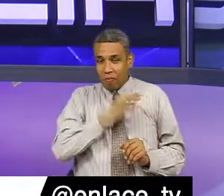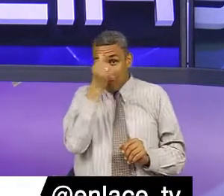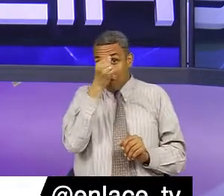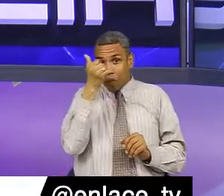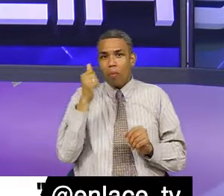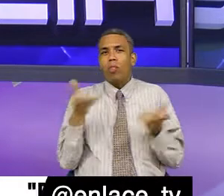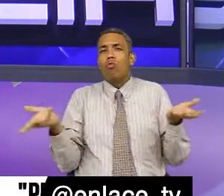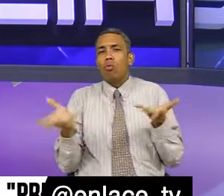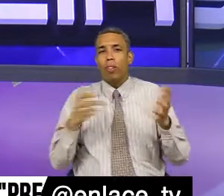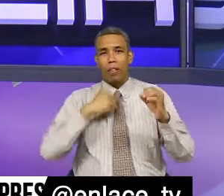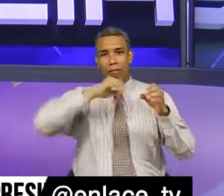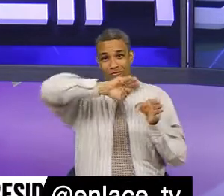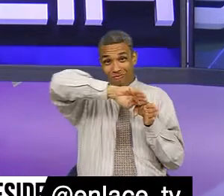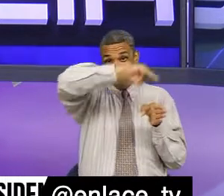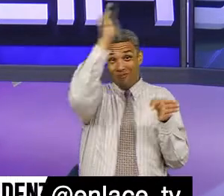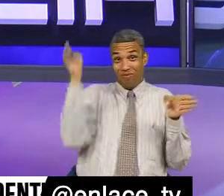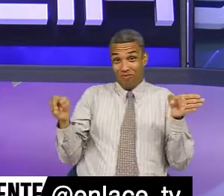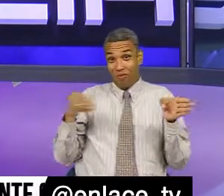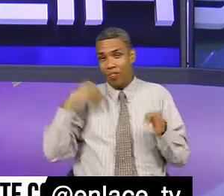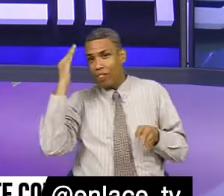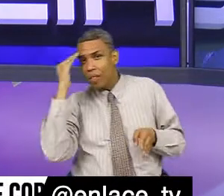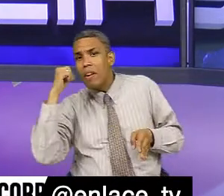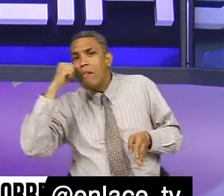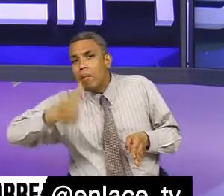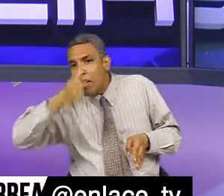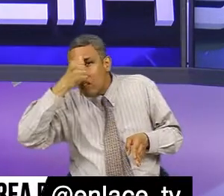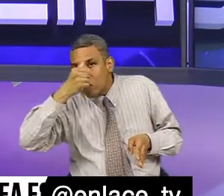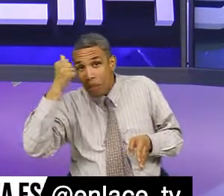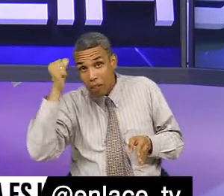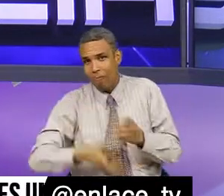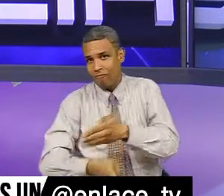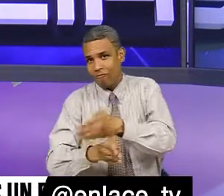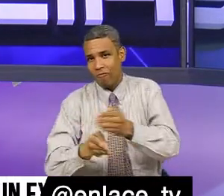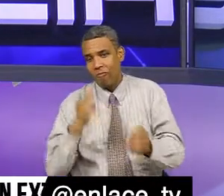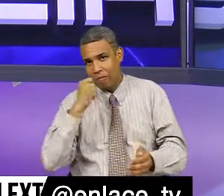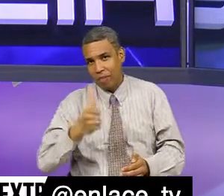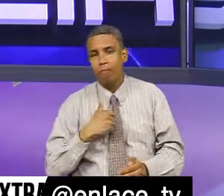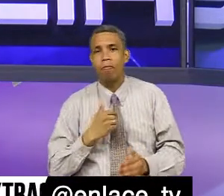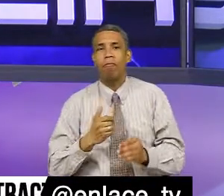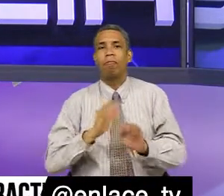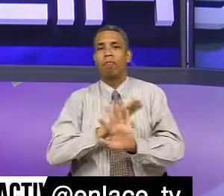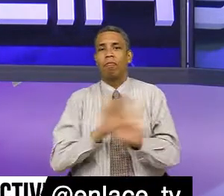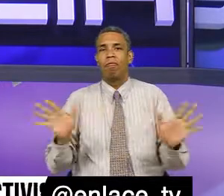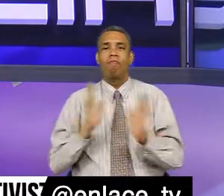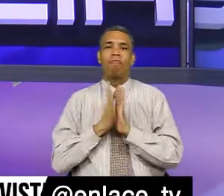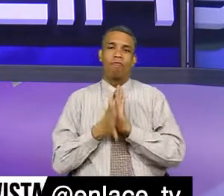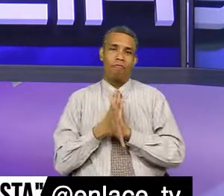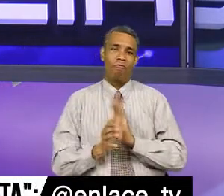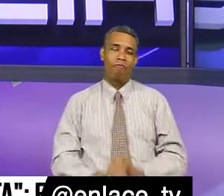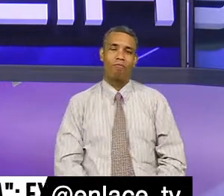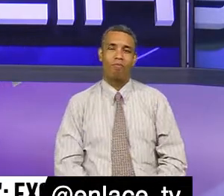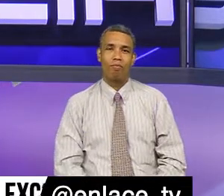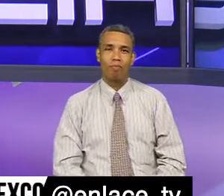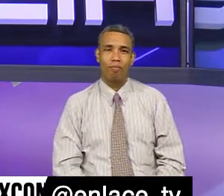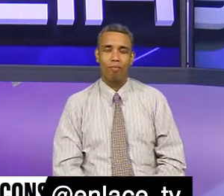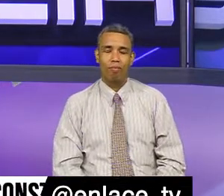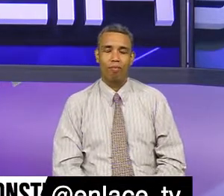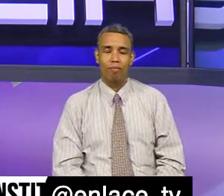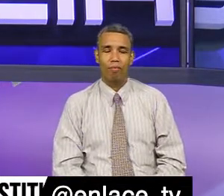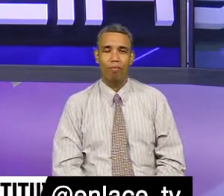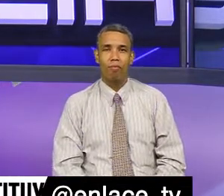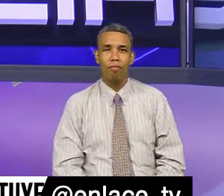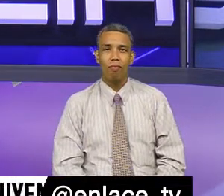F. Castellanos, una programación que irá hasta mañana domingo. Con esta información hemos llegado al final de Enlace Noticias, pero antes de